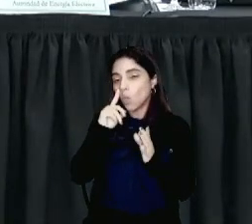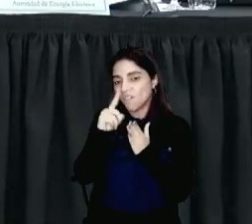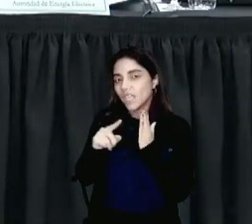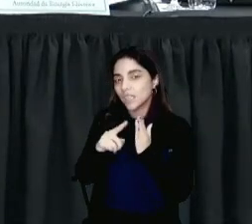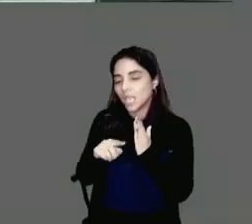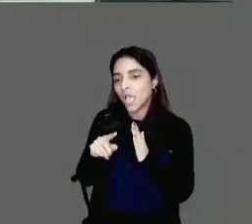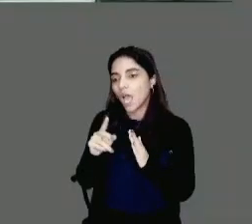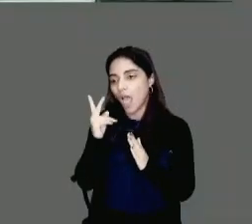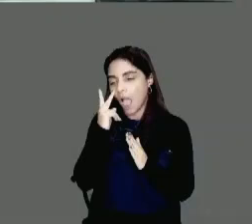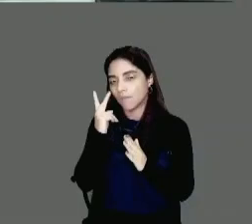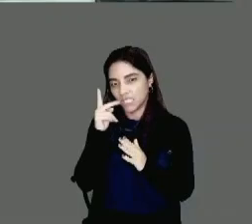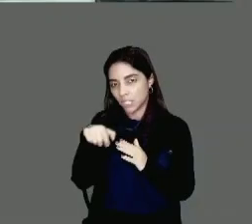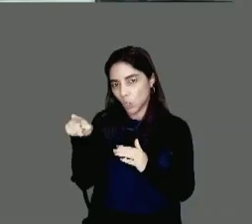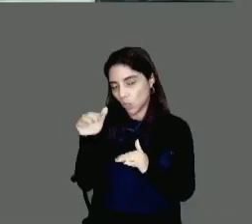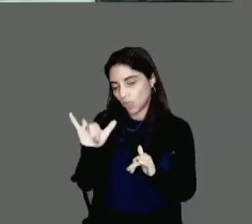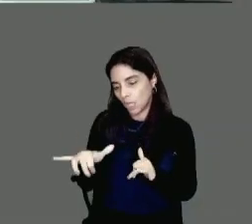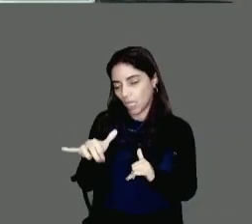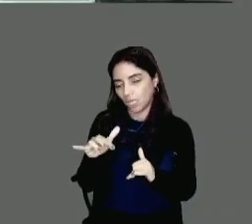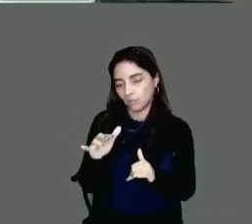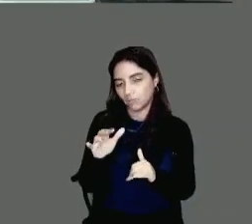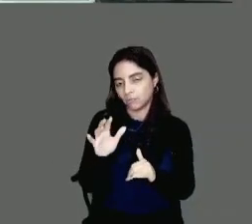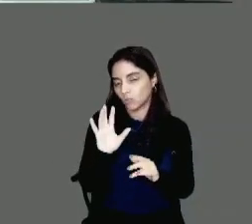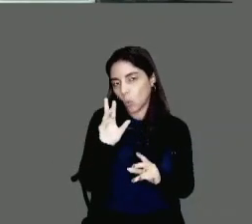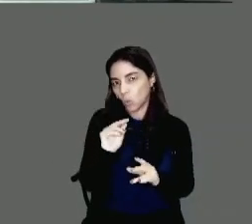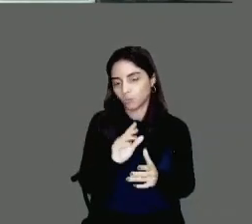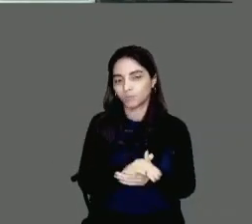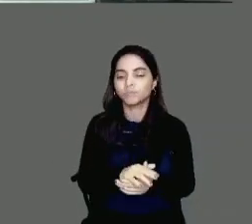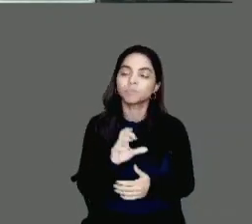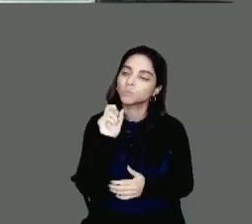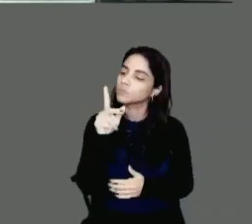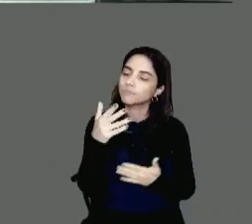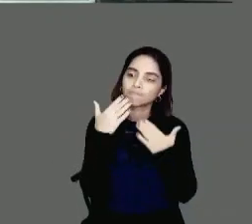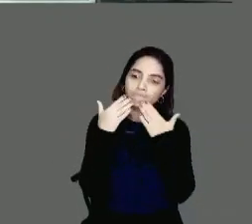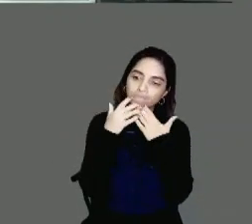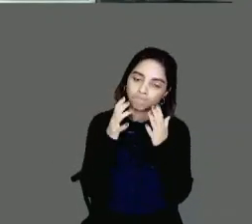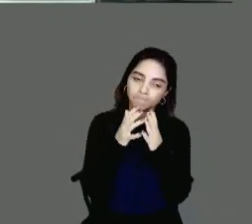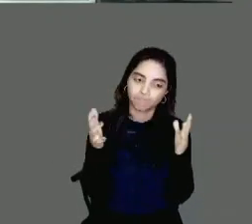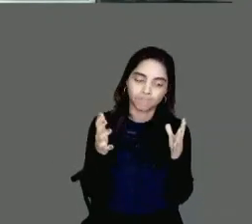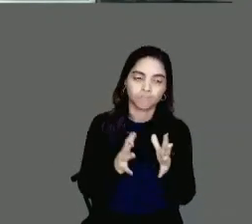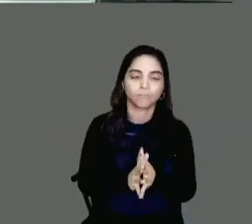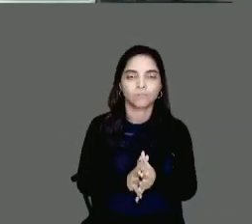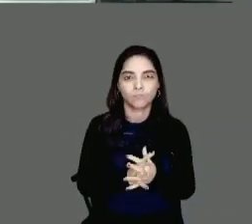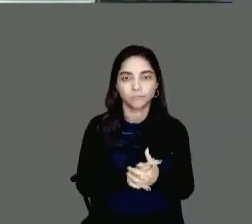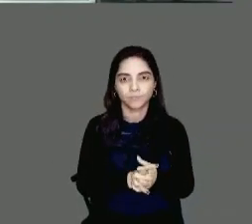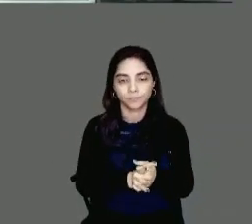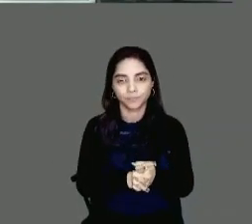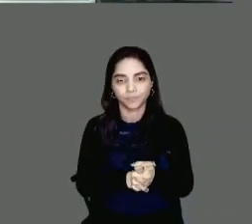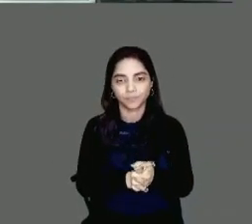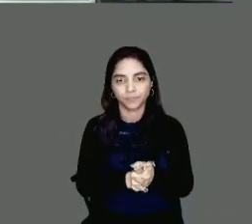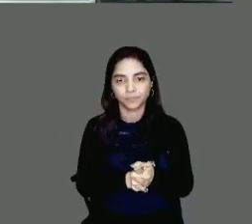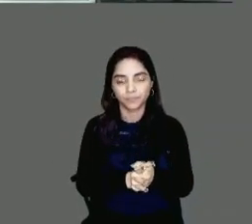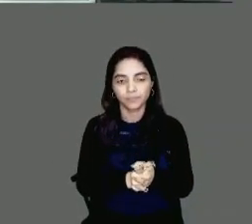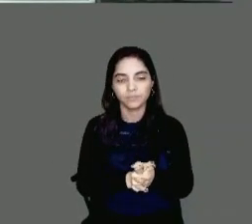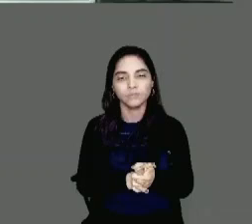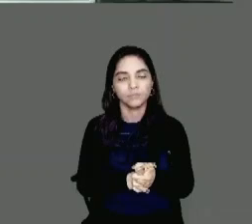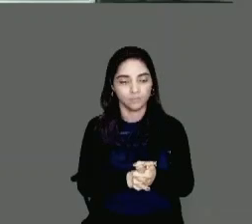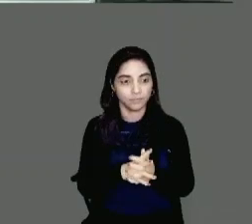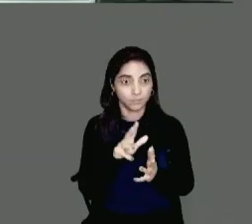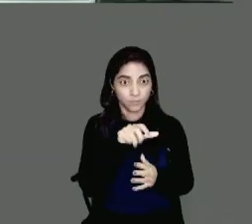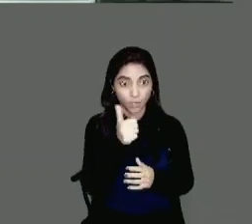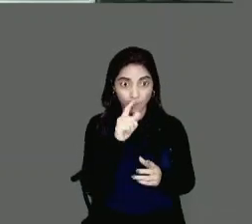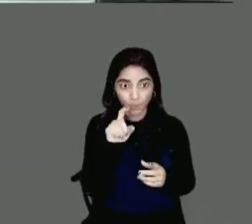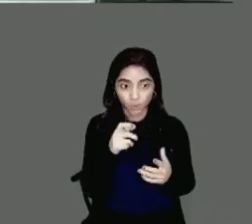y ministro de información bien muchas gracias sí eh pregunta